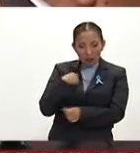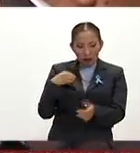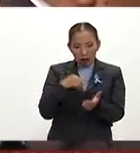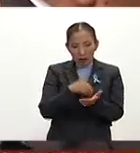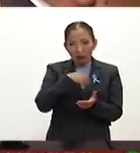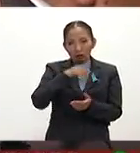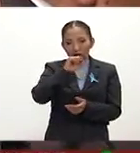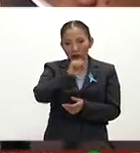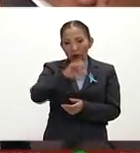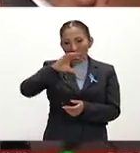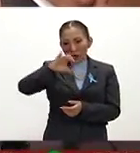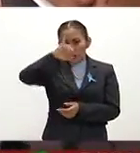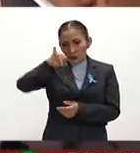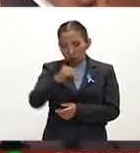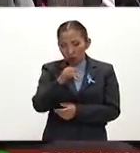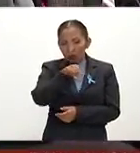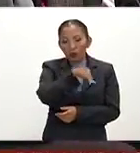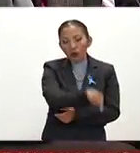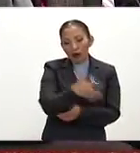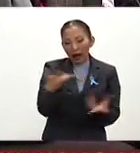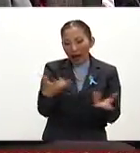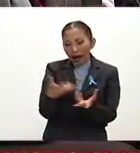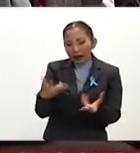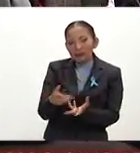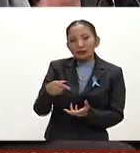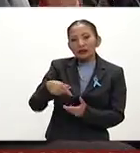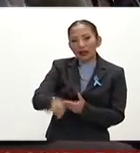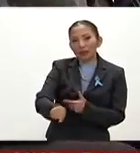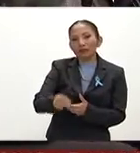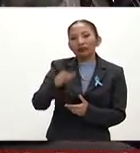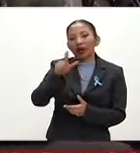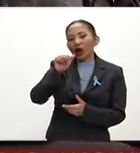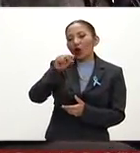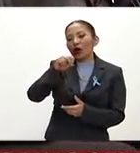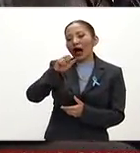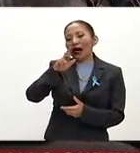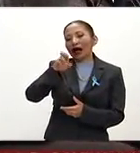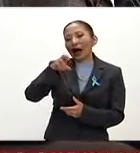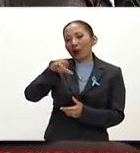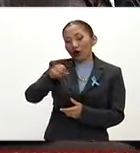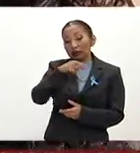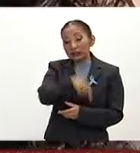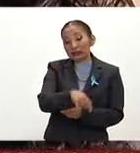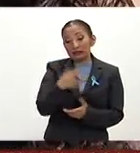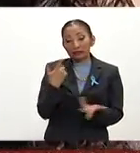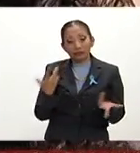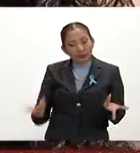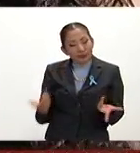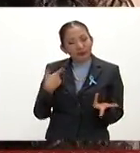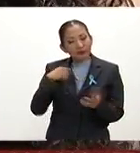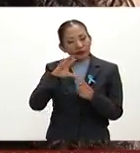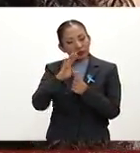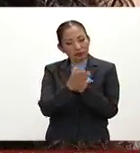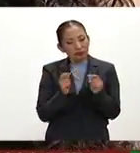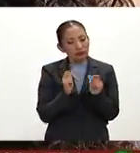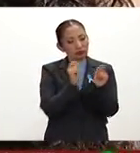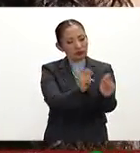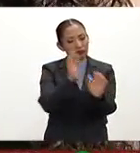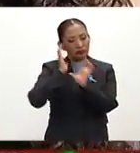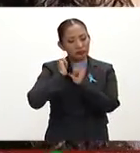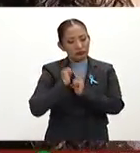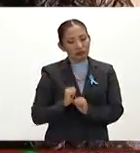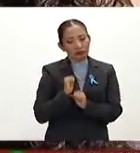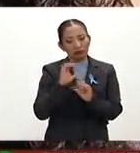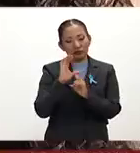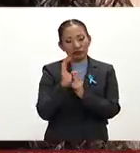y he de comentarte que la ministra Luna Ramos preside la comisión